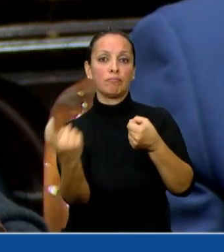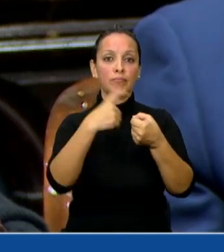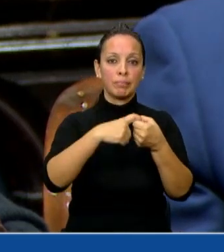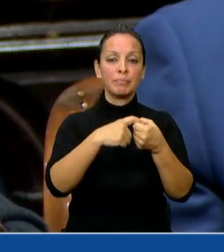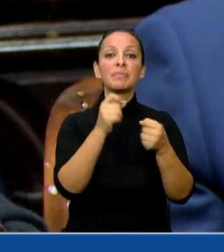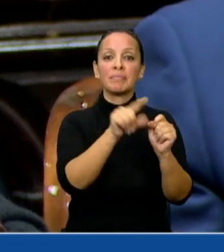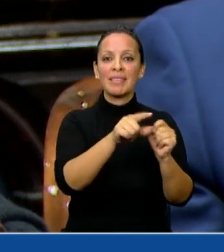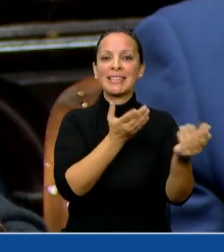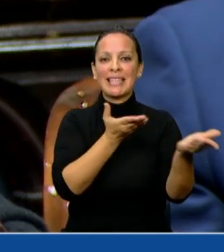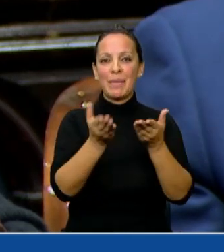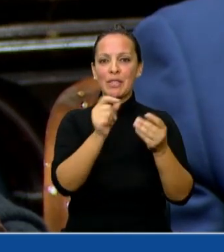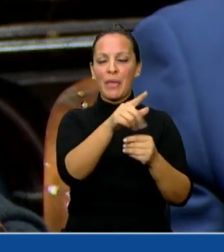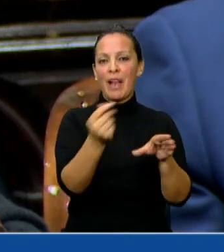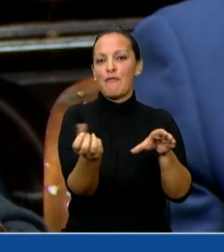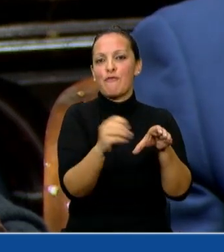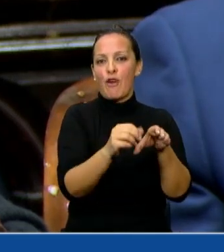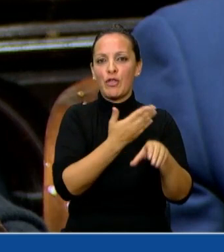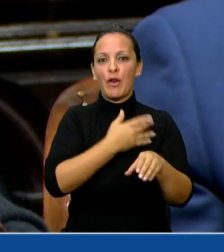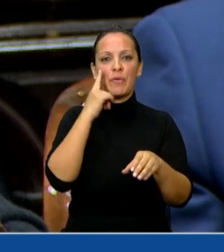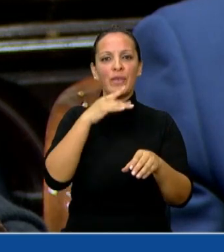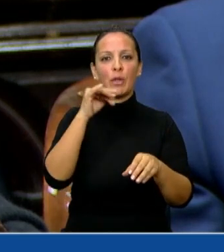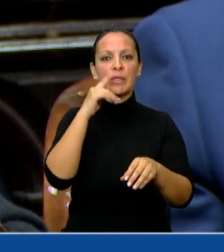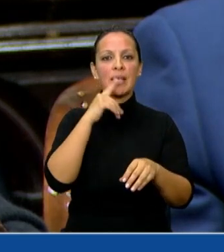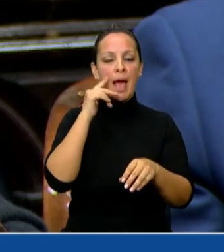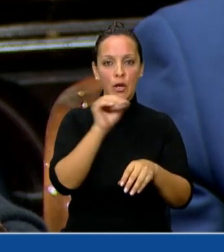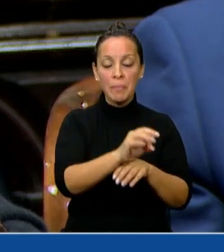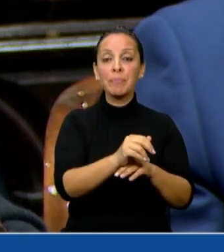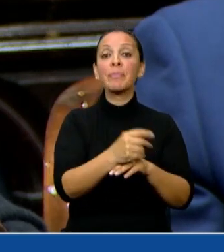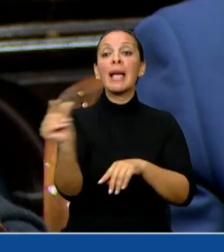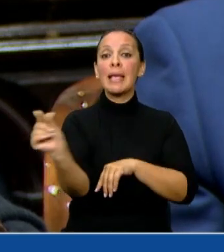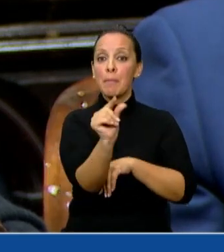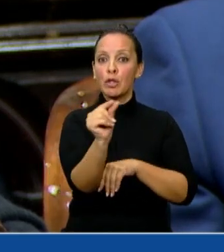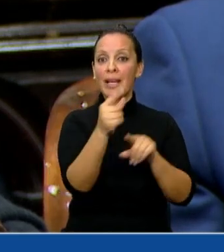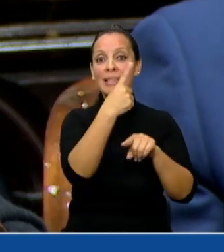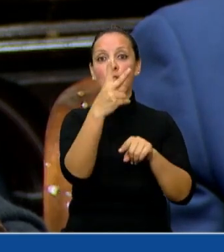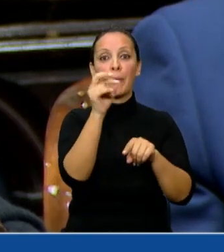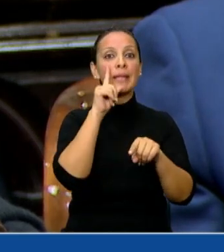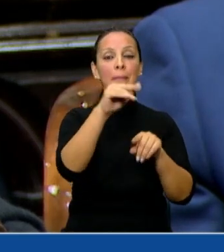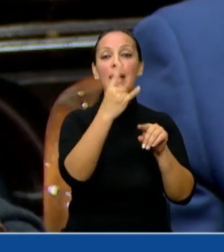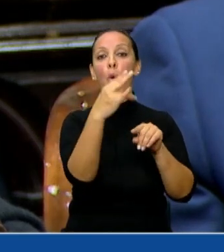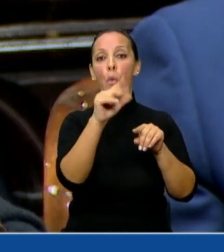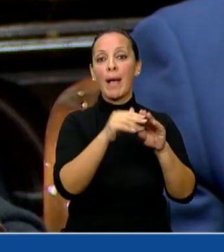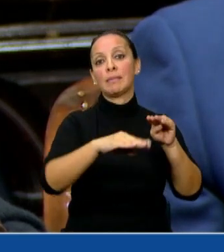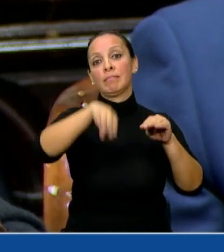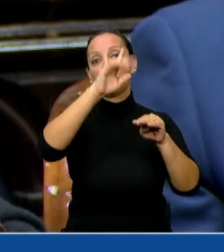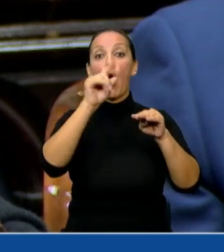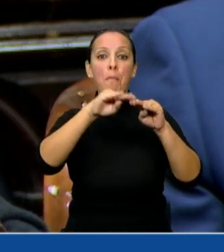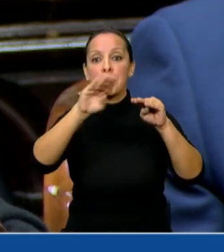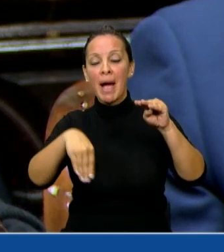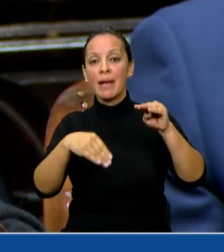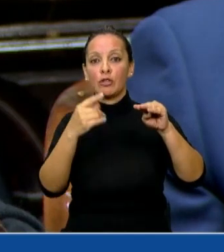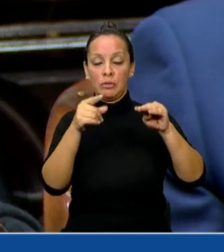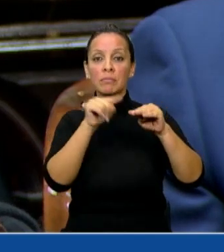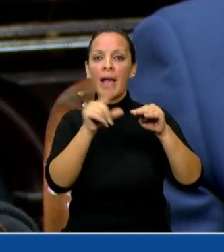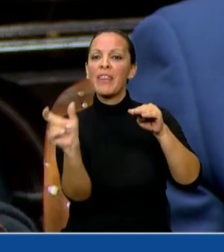Fondo Fiduciario. Las hipotecas mayores a 120.000 UVAs y menores a 200.000 UVAs,